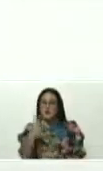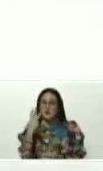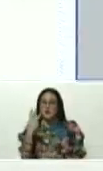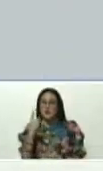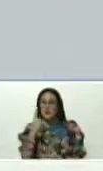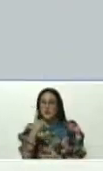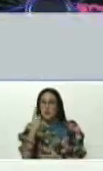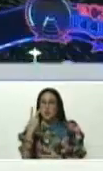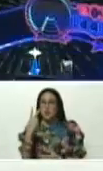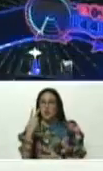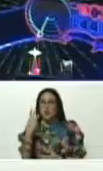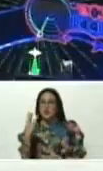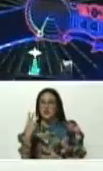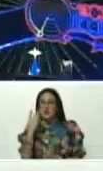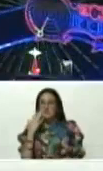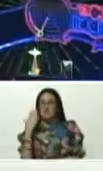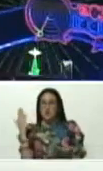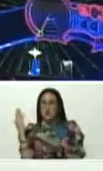tres,